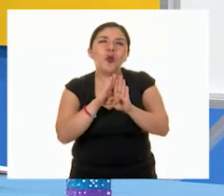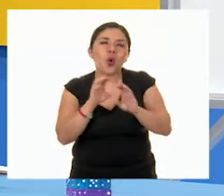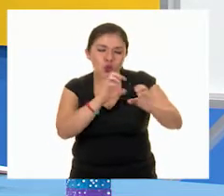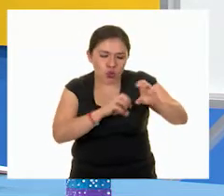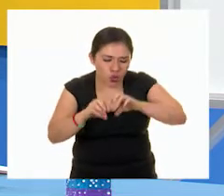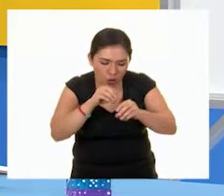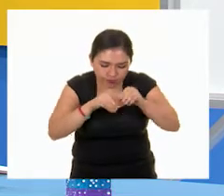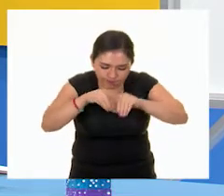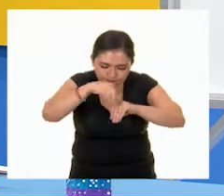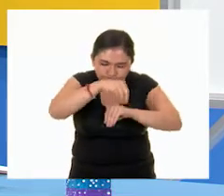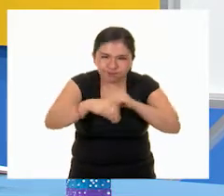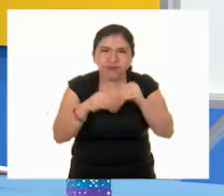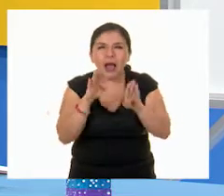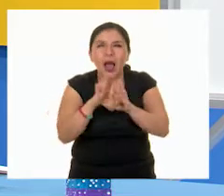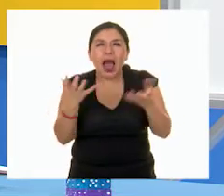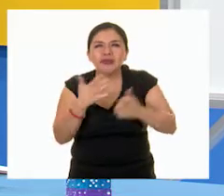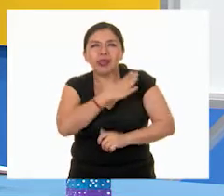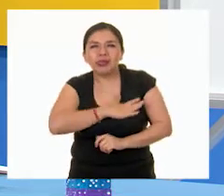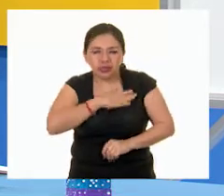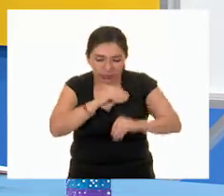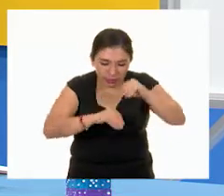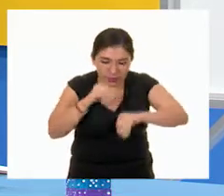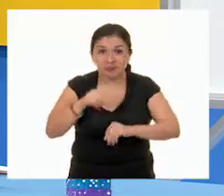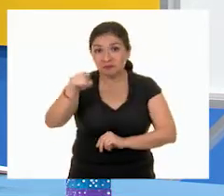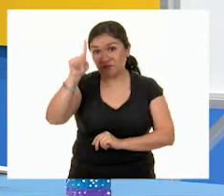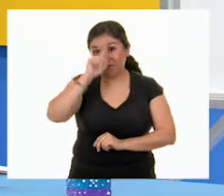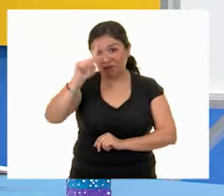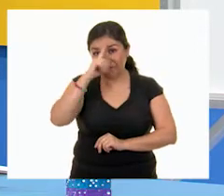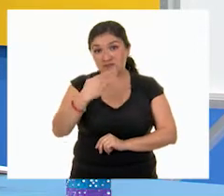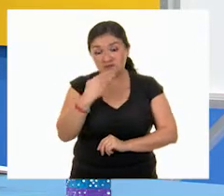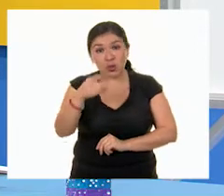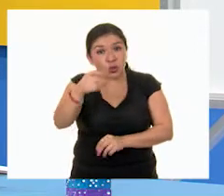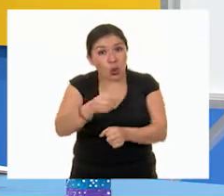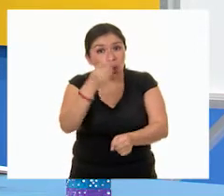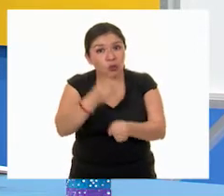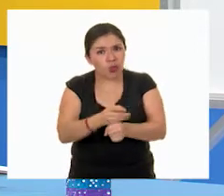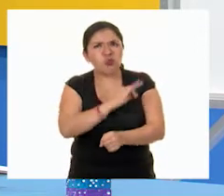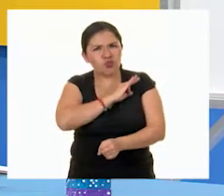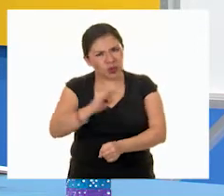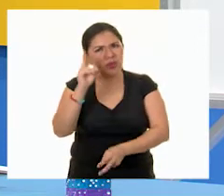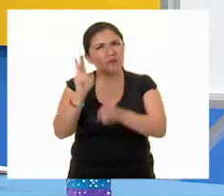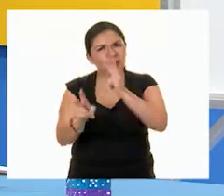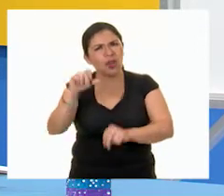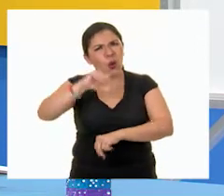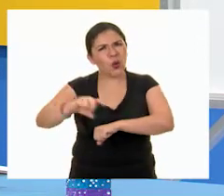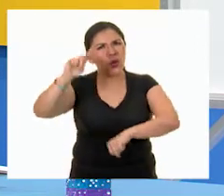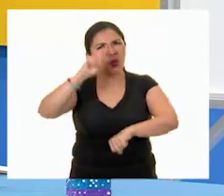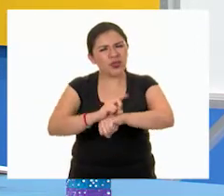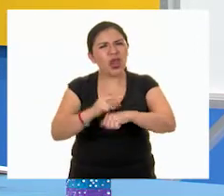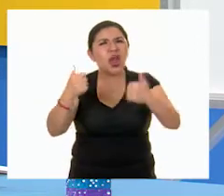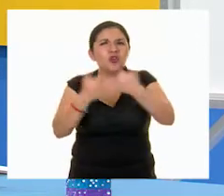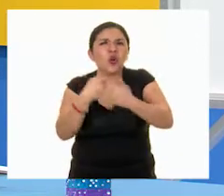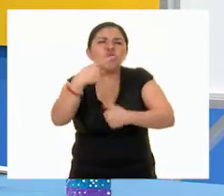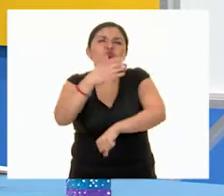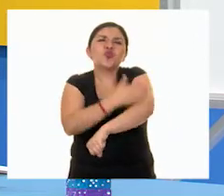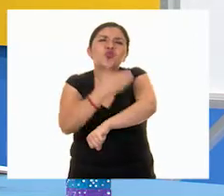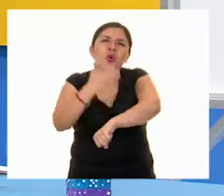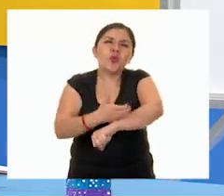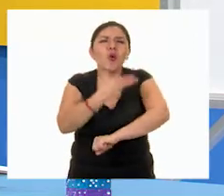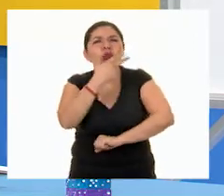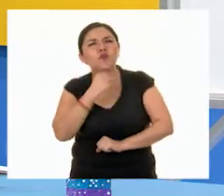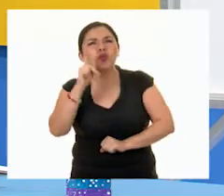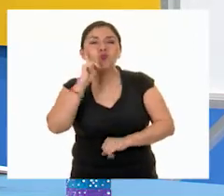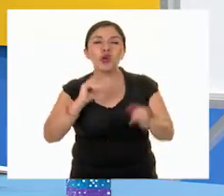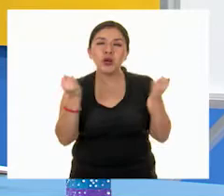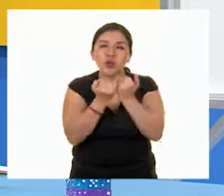arman el prisma. Muy buena recomendación. Y si tienen oportunidad, comenten todo lo que hicimos aquí con algún compañero o